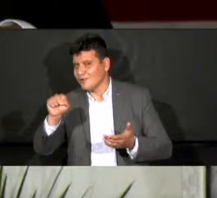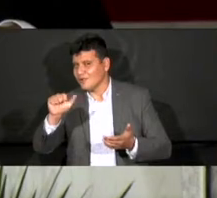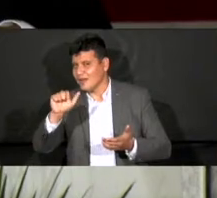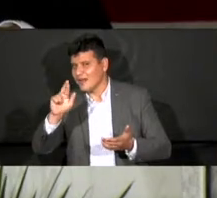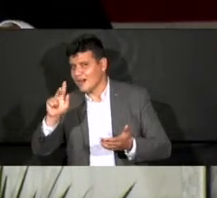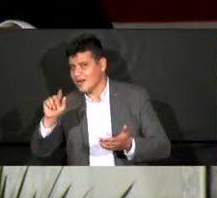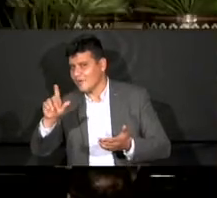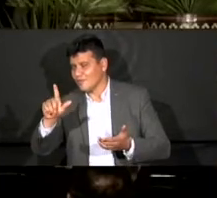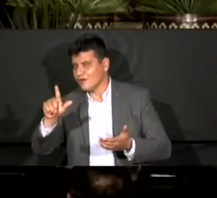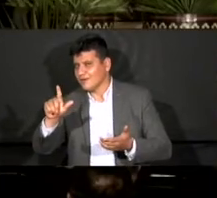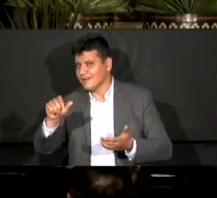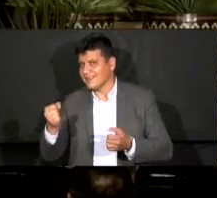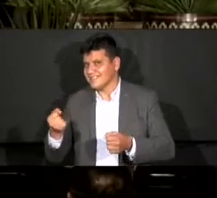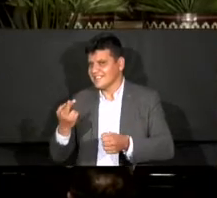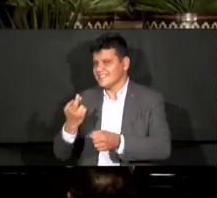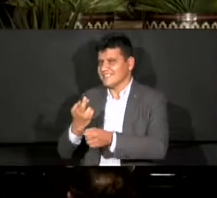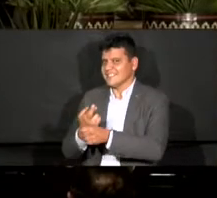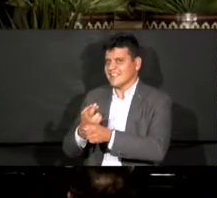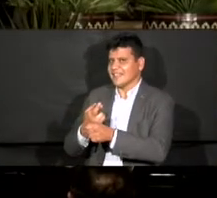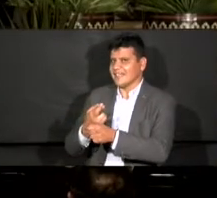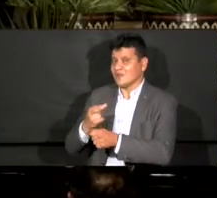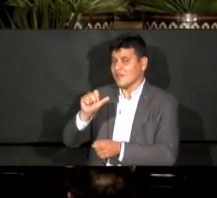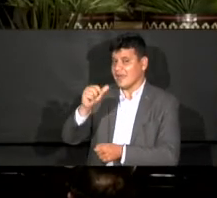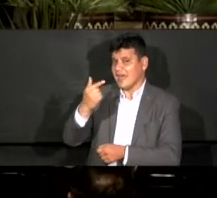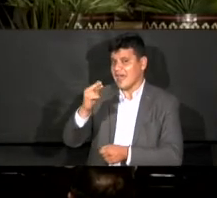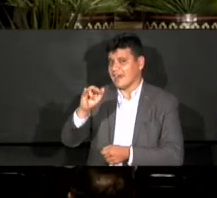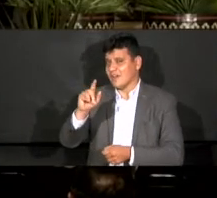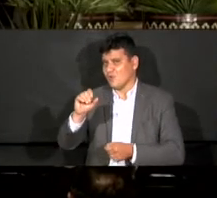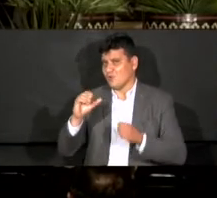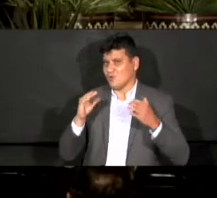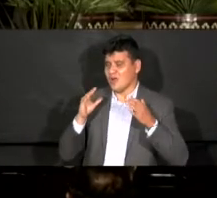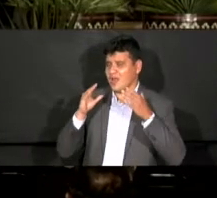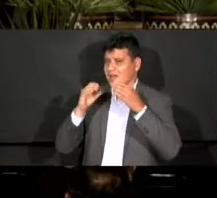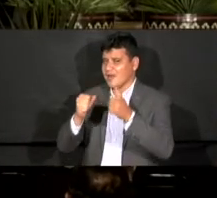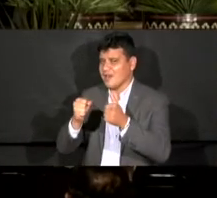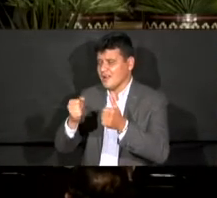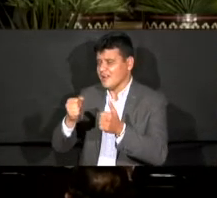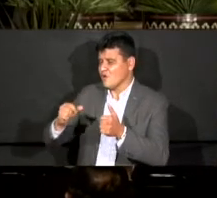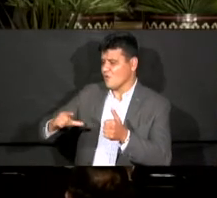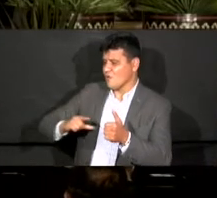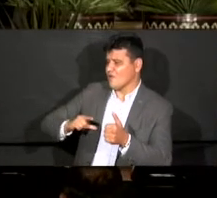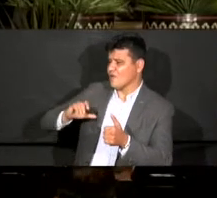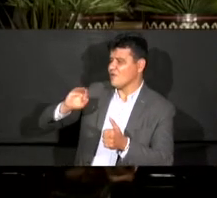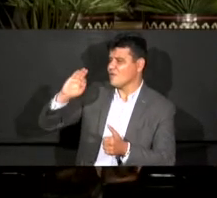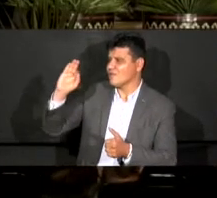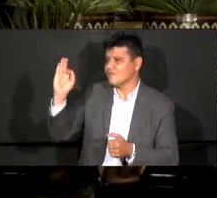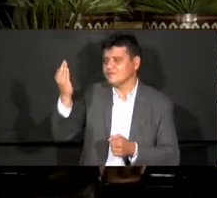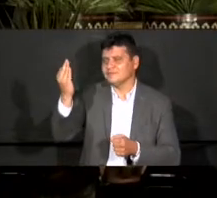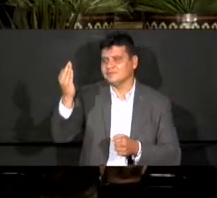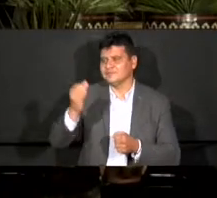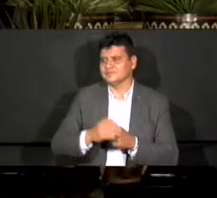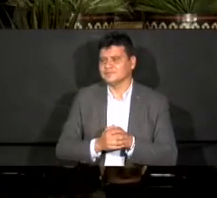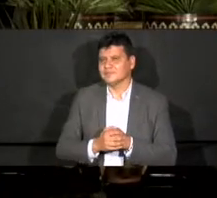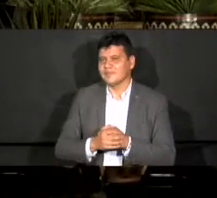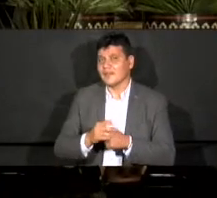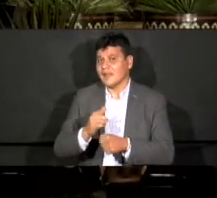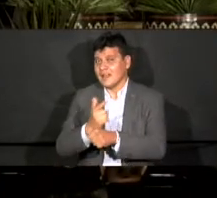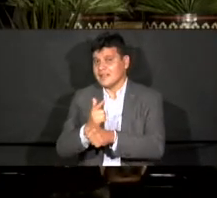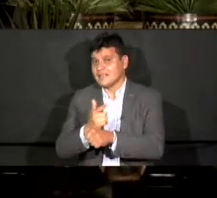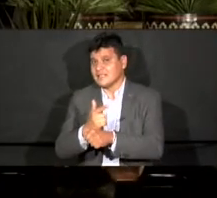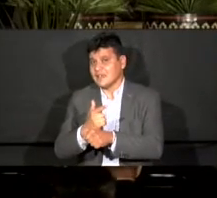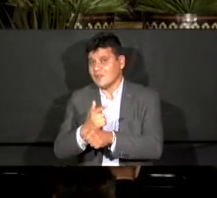de Agricultura y Desarrollo Rural del Gobierno Federal, al licenciado Pablo